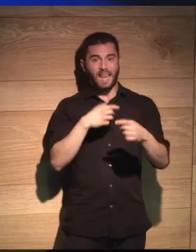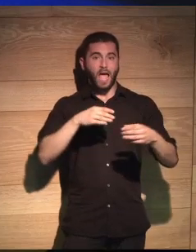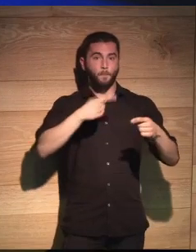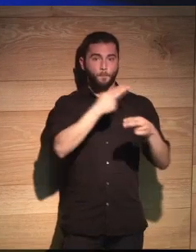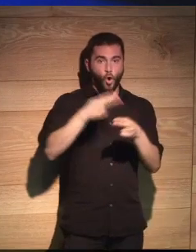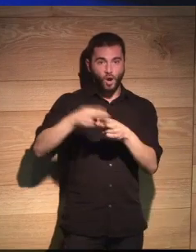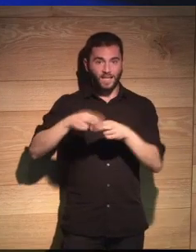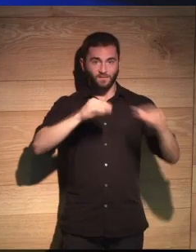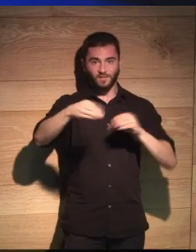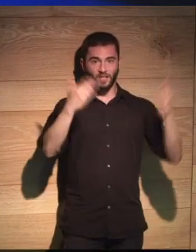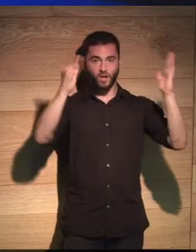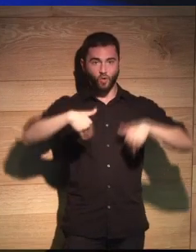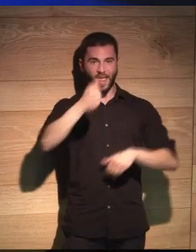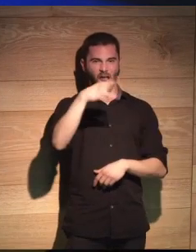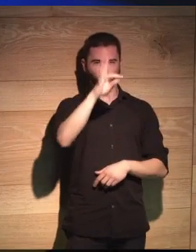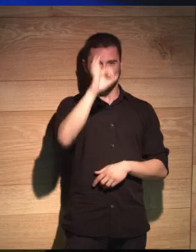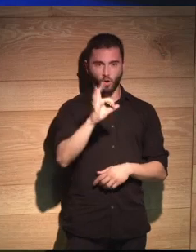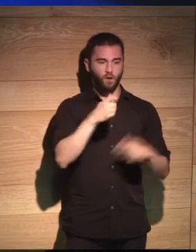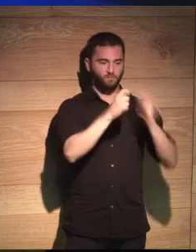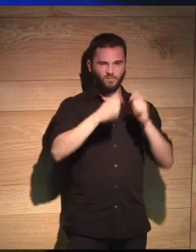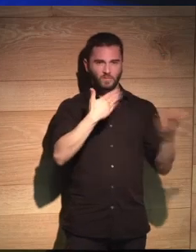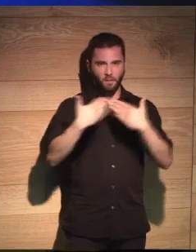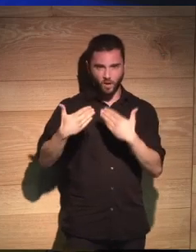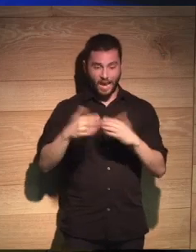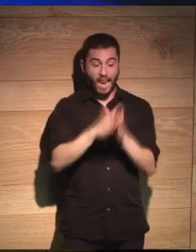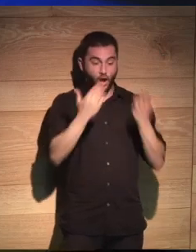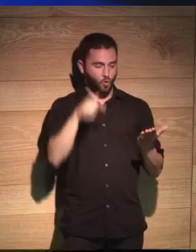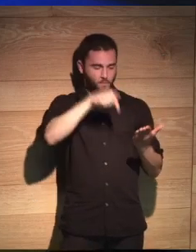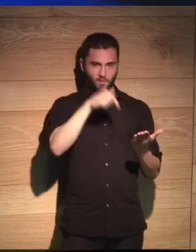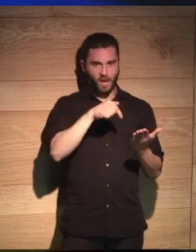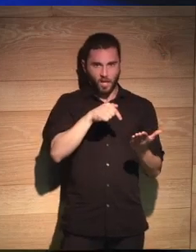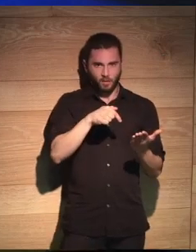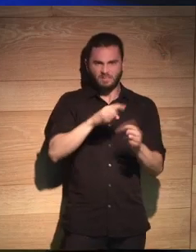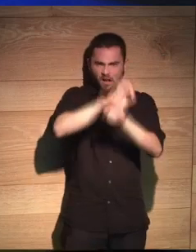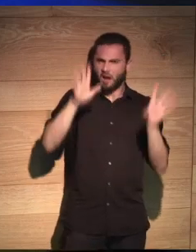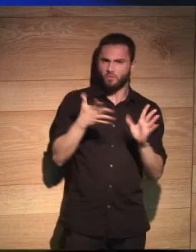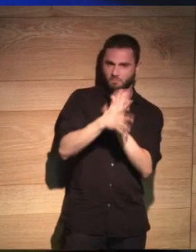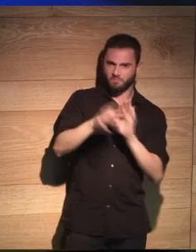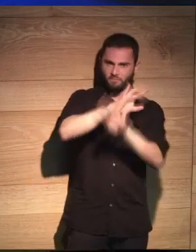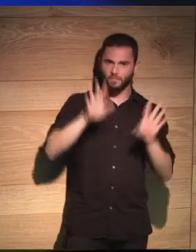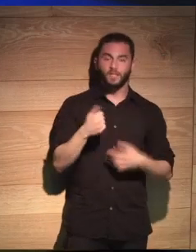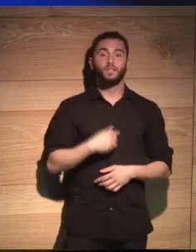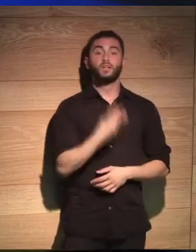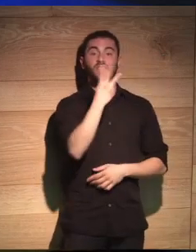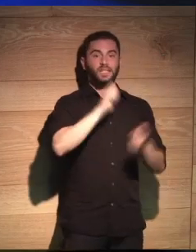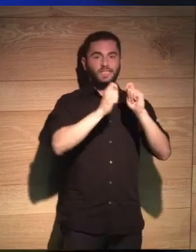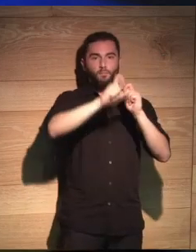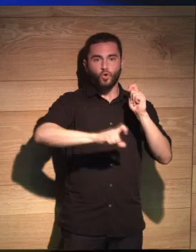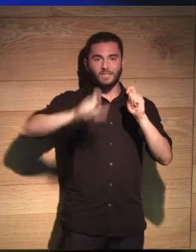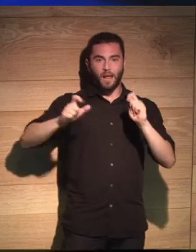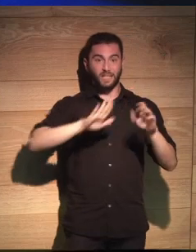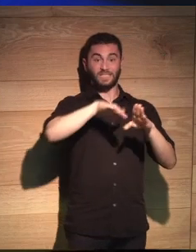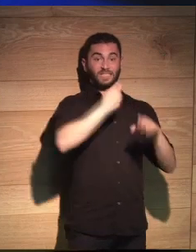férrea de Arturo entre los corresponsales, ¿no? Que salen bastante bien retratados en la novela. Comienza la novela con 3 corresponsales extranjeros